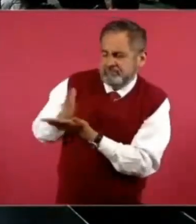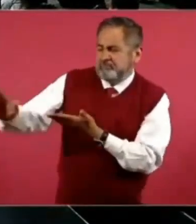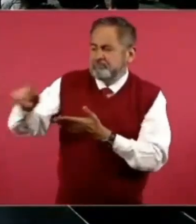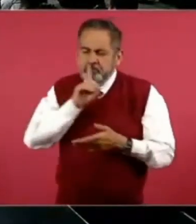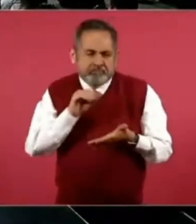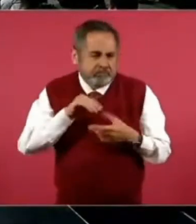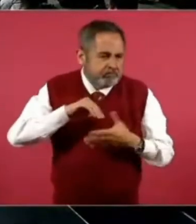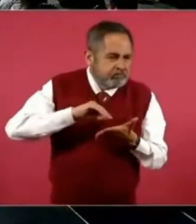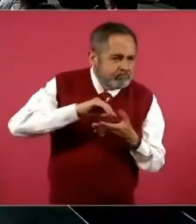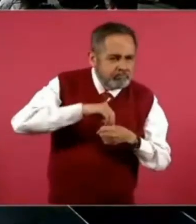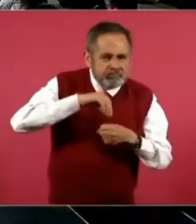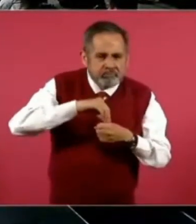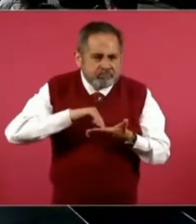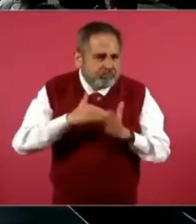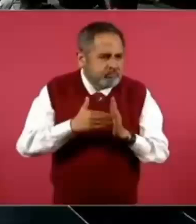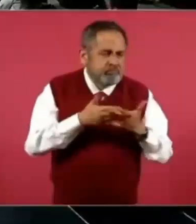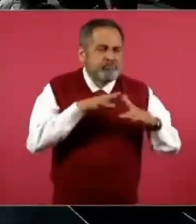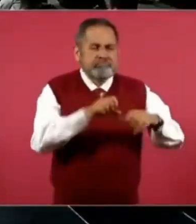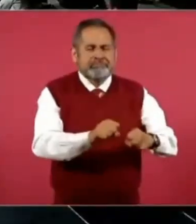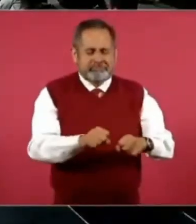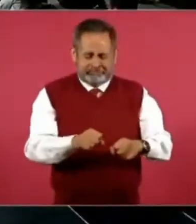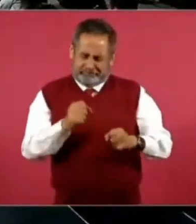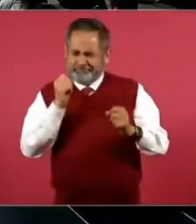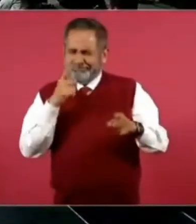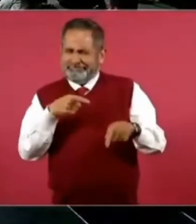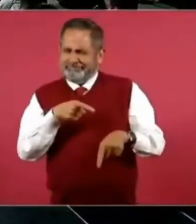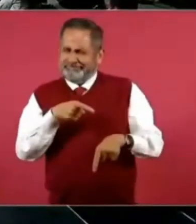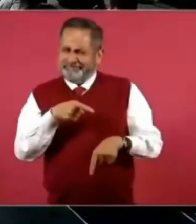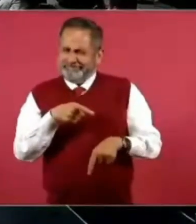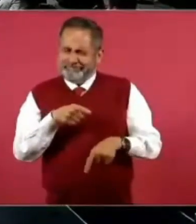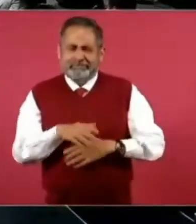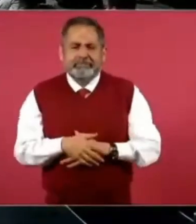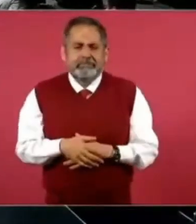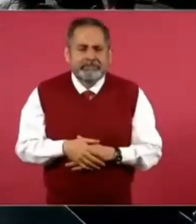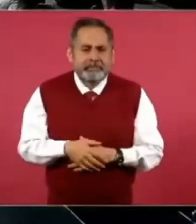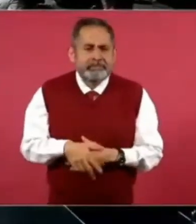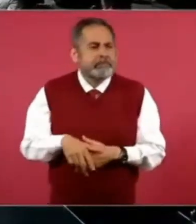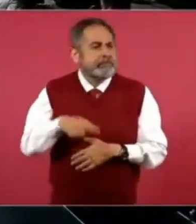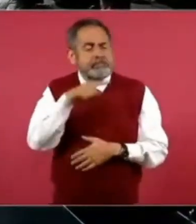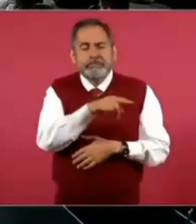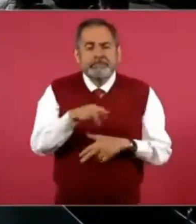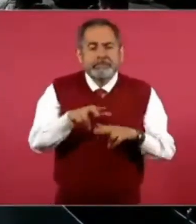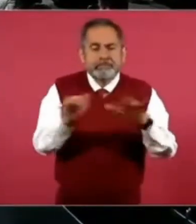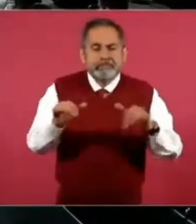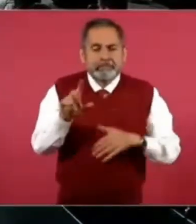pero me llamó mucho la atención y dice, ni la DEA,